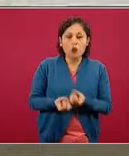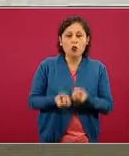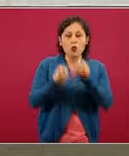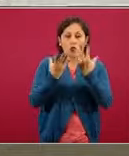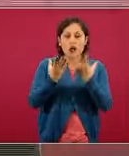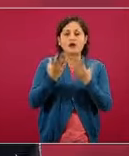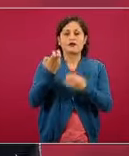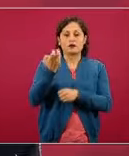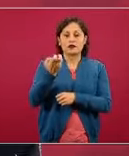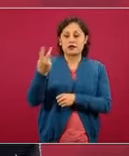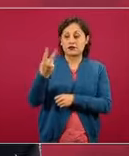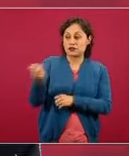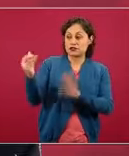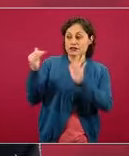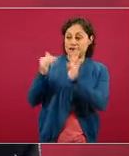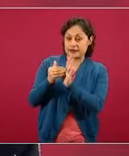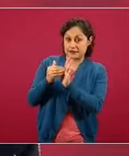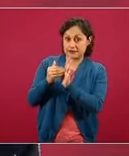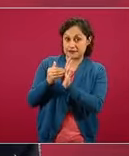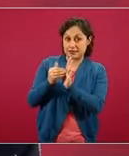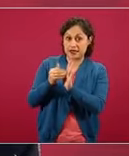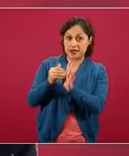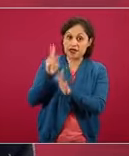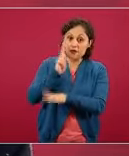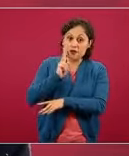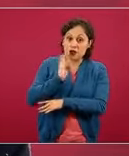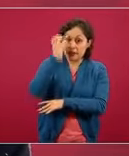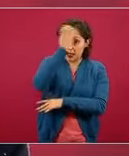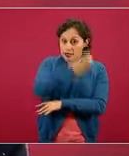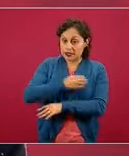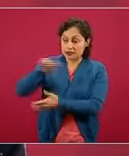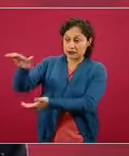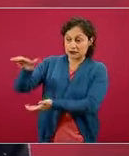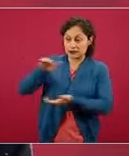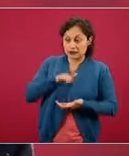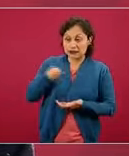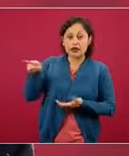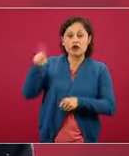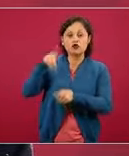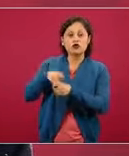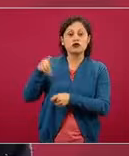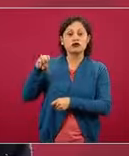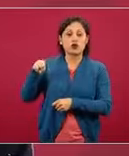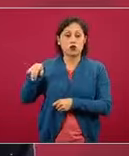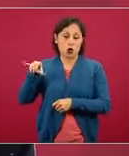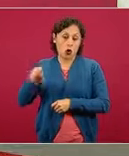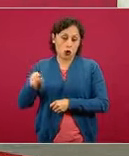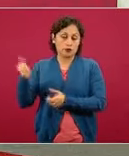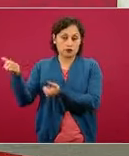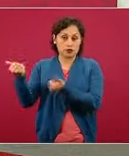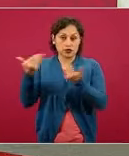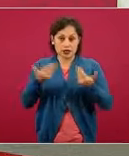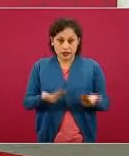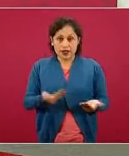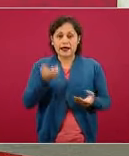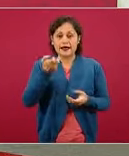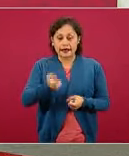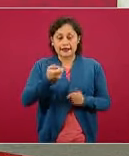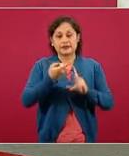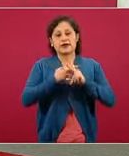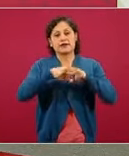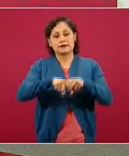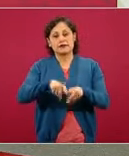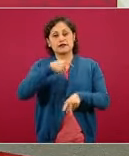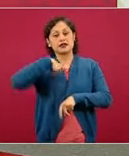estas 200,000 pruebas que van a llegar como parte de la donación de la Organización Mundial de la Salud. Se está implementando un